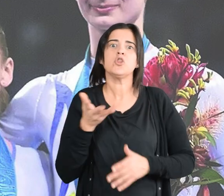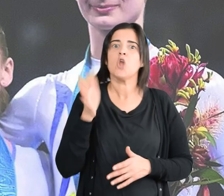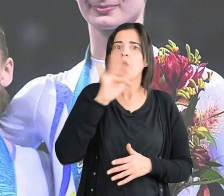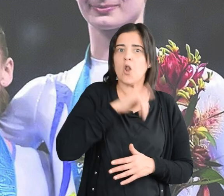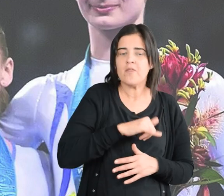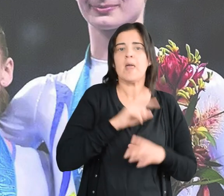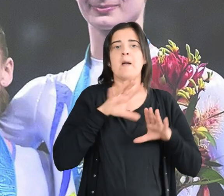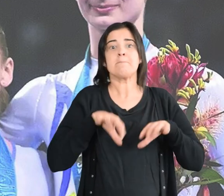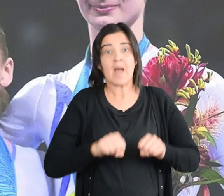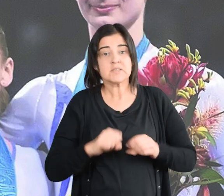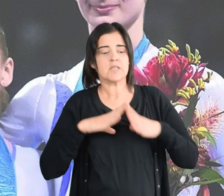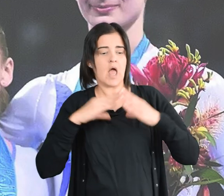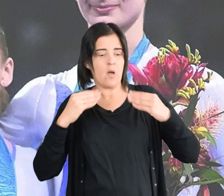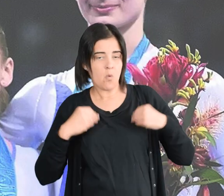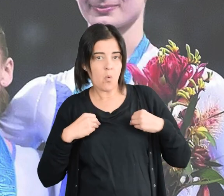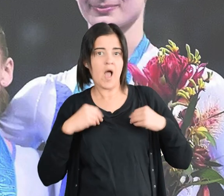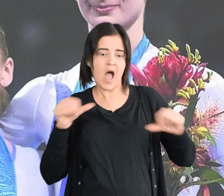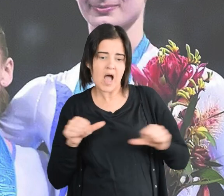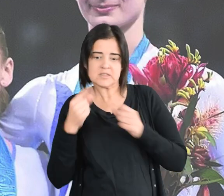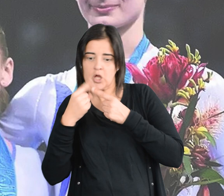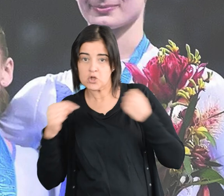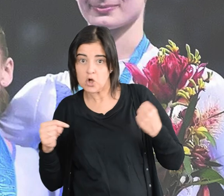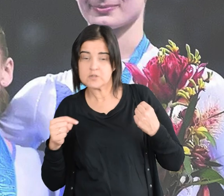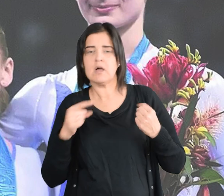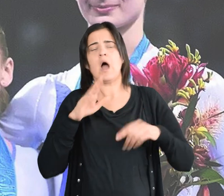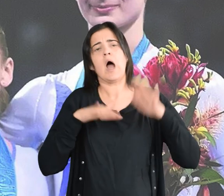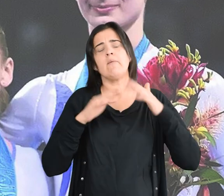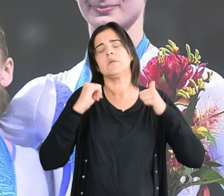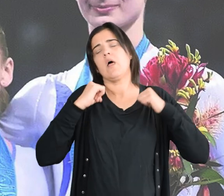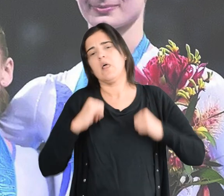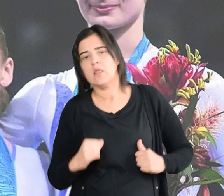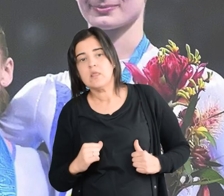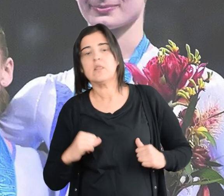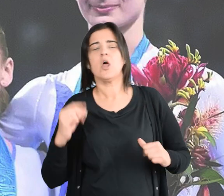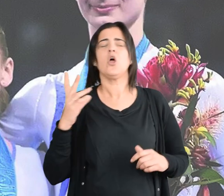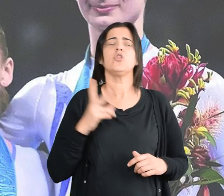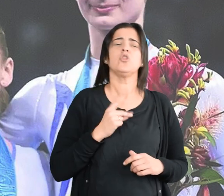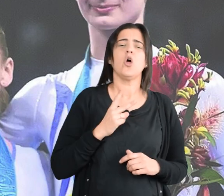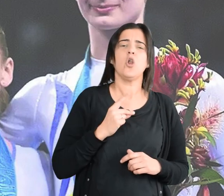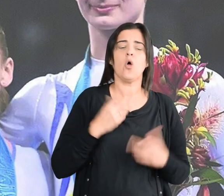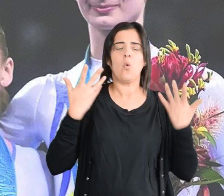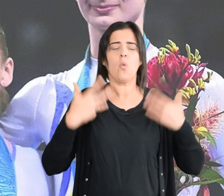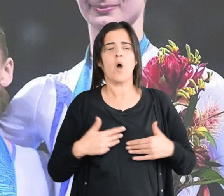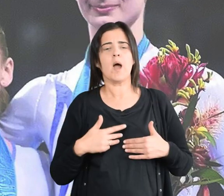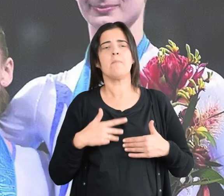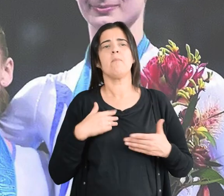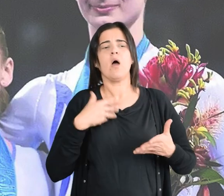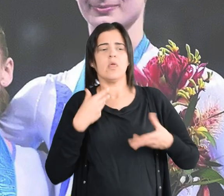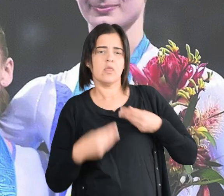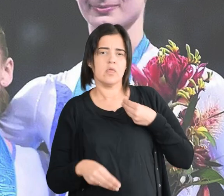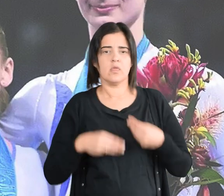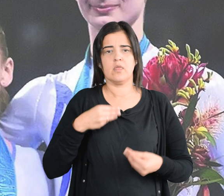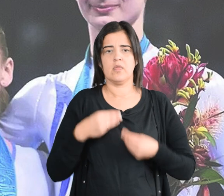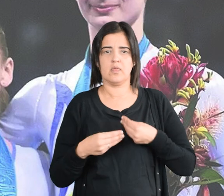intercalados con la escuela y la tarea a veces estaba tan cansada y dolorida que sentía que su cuerpo estaba